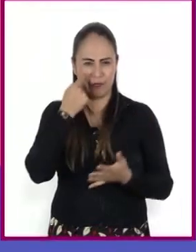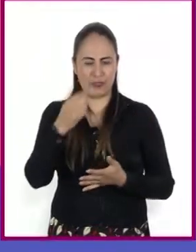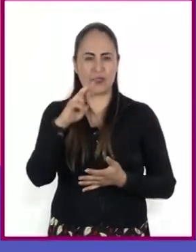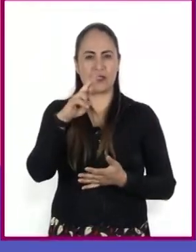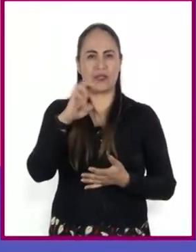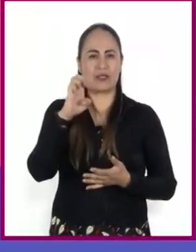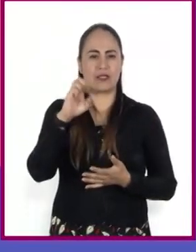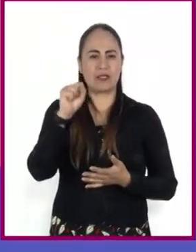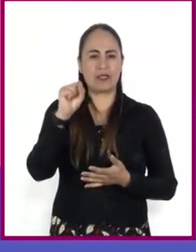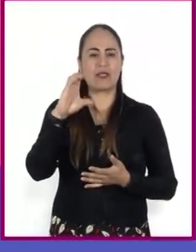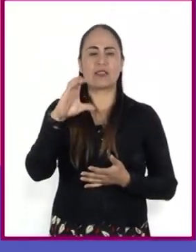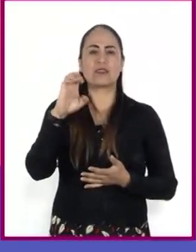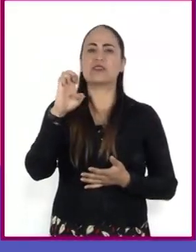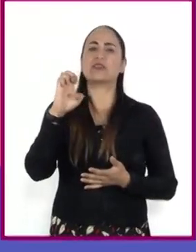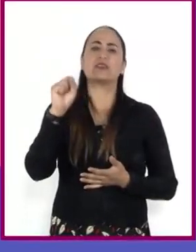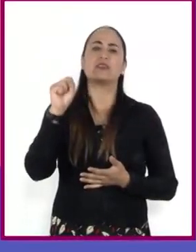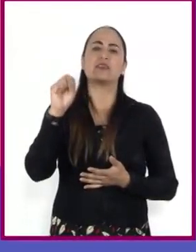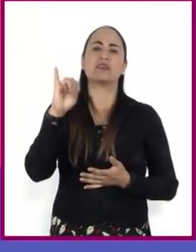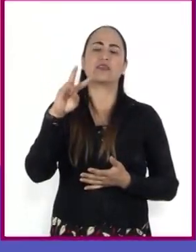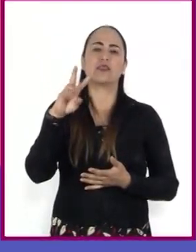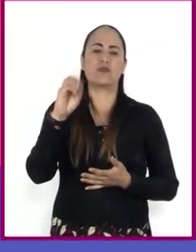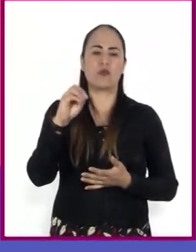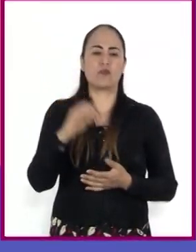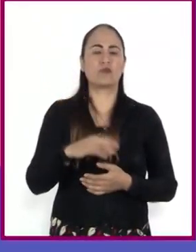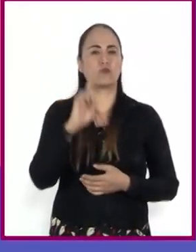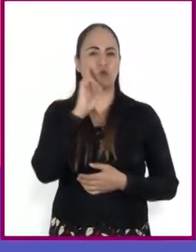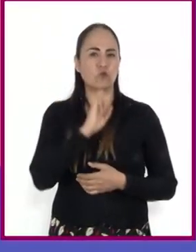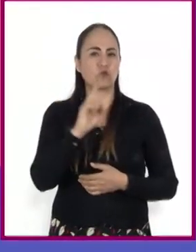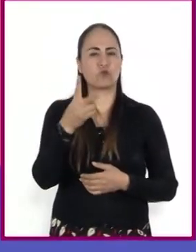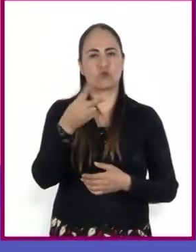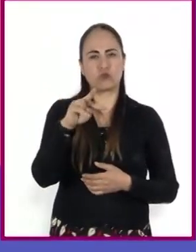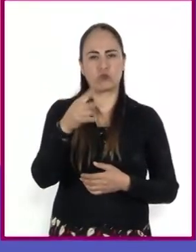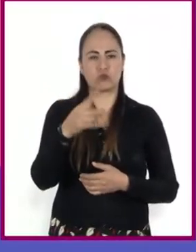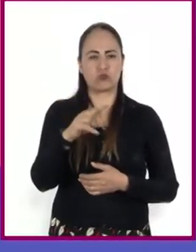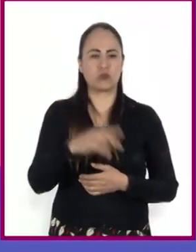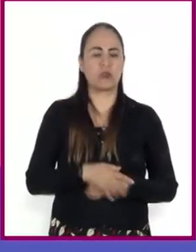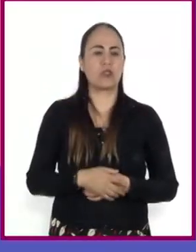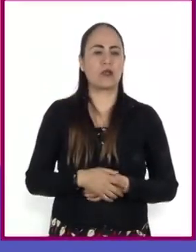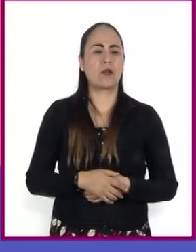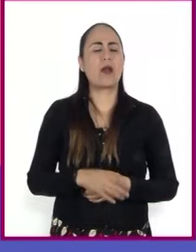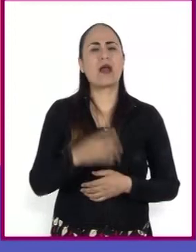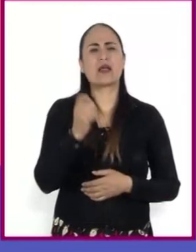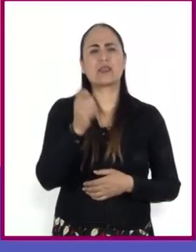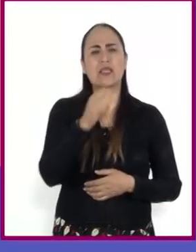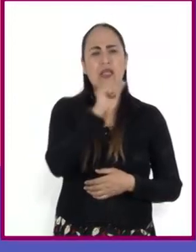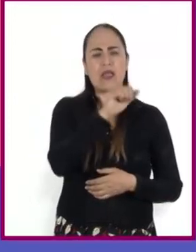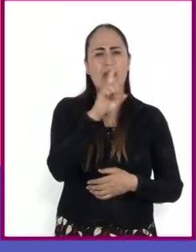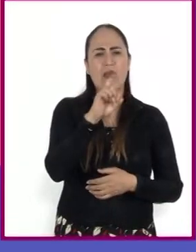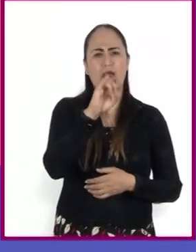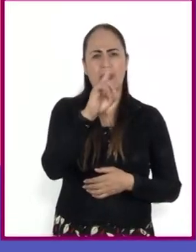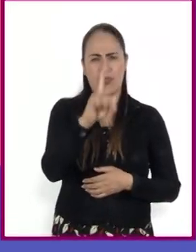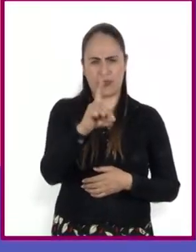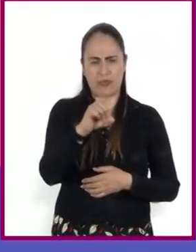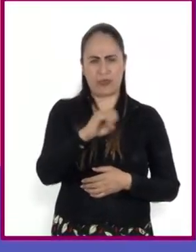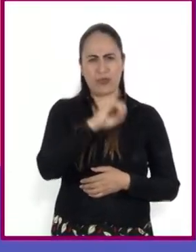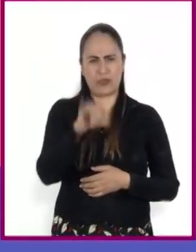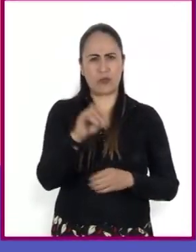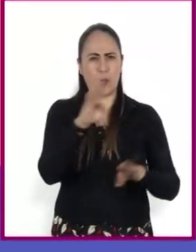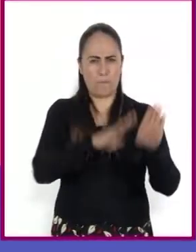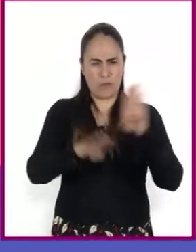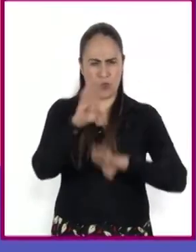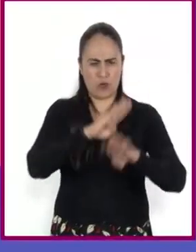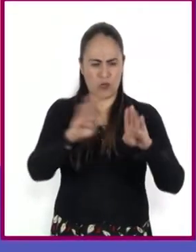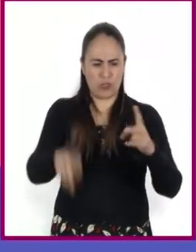recesivo, recesiva. Encontramos que esta palabra tiene dos significados. Uno, biol, para biología, y dos, econ,